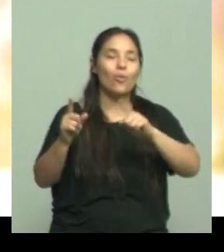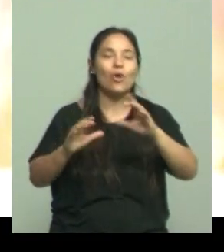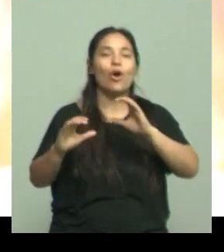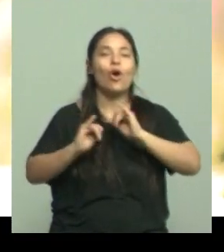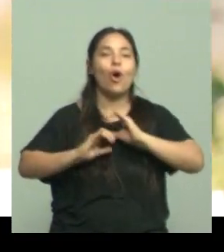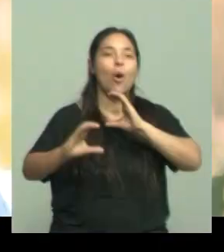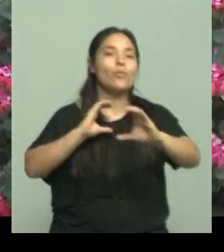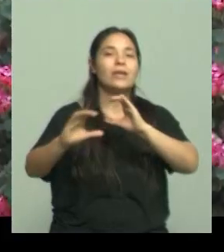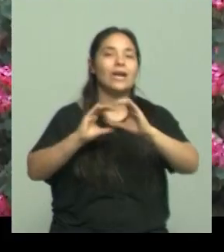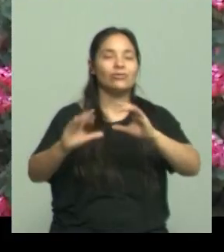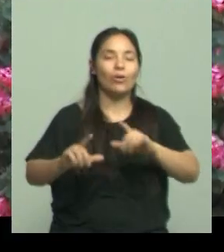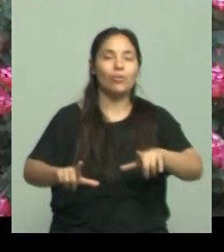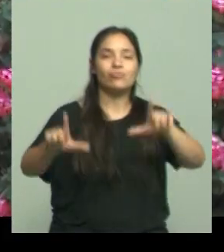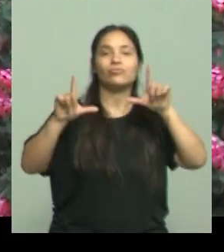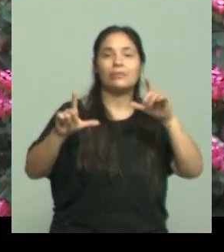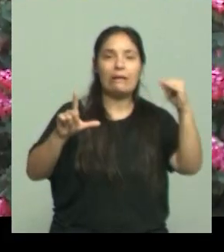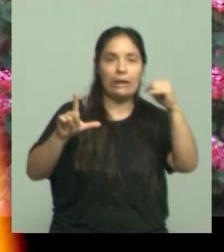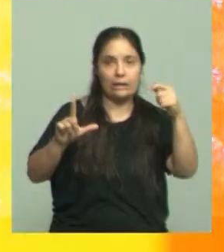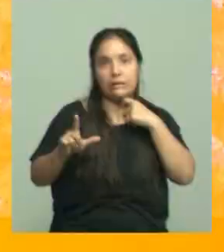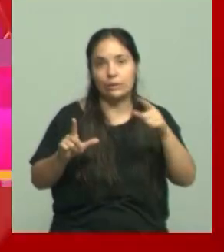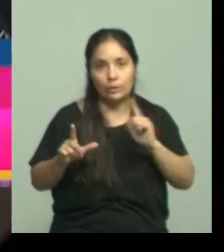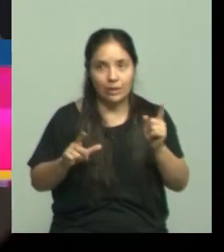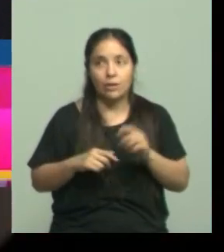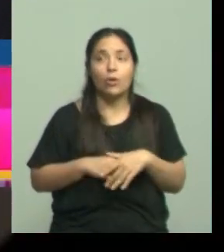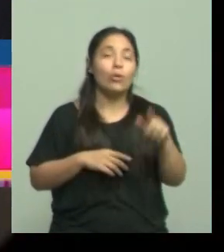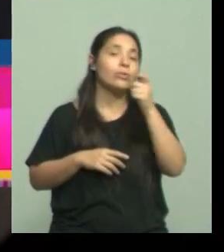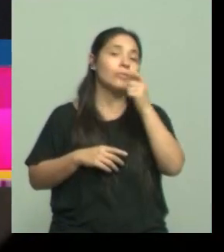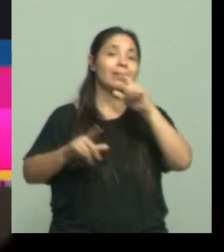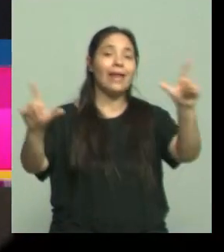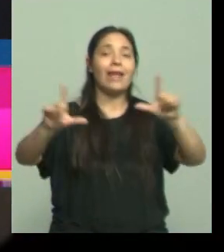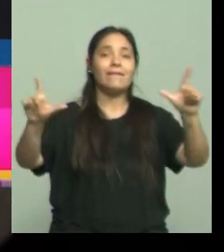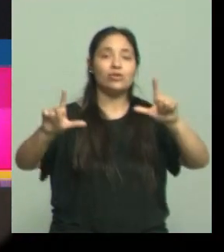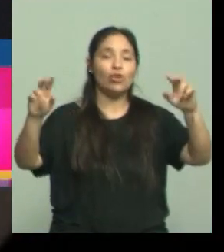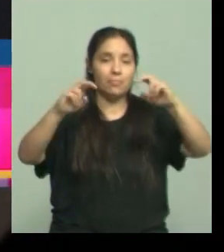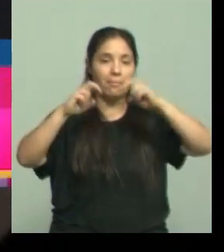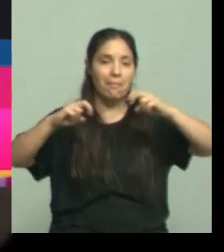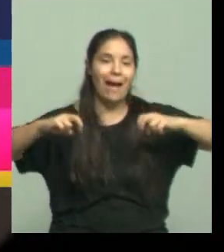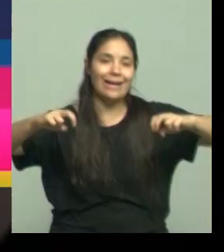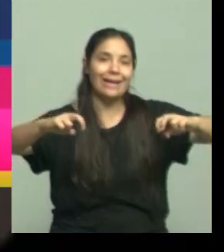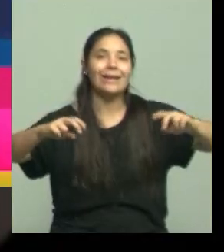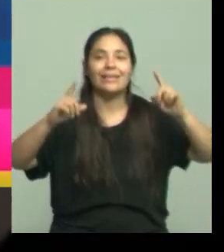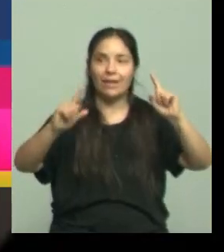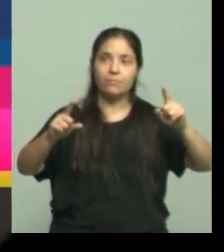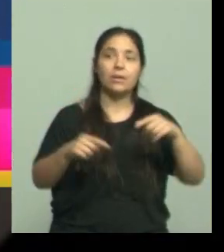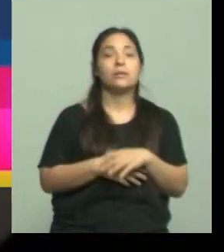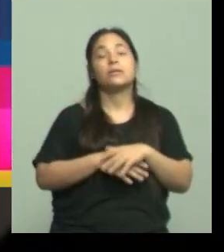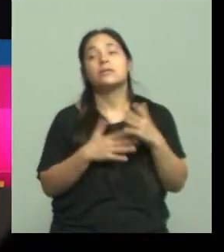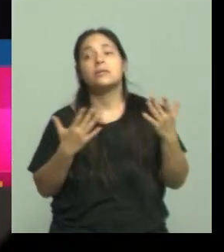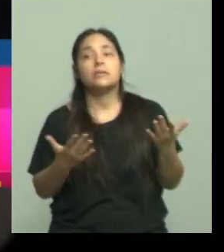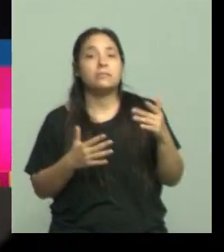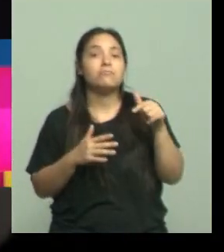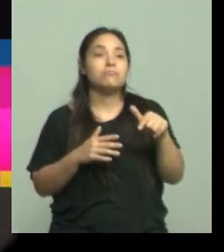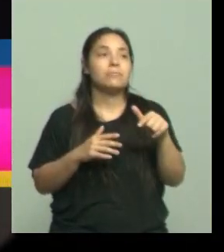de comunicación. O, por ejemplo, bueno, el tema de los paneles televisivos que están y que se levantan de un lado, de otro y